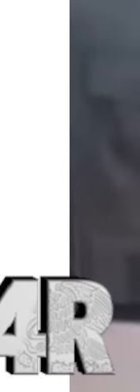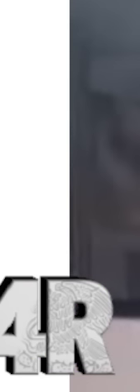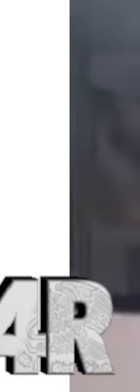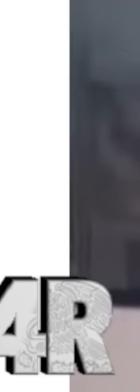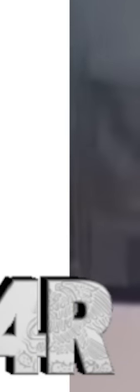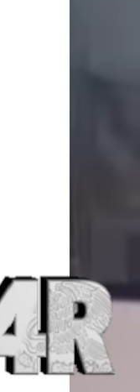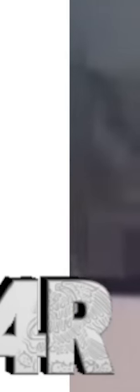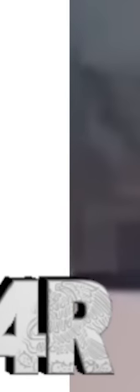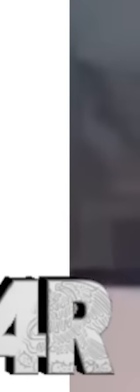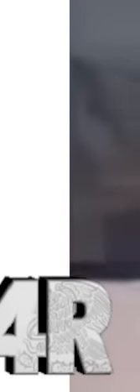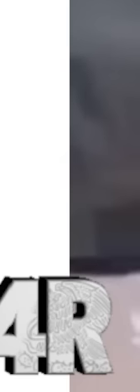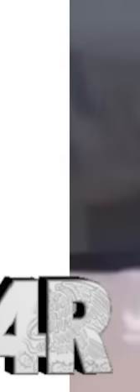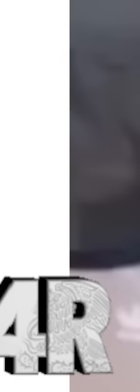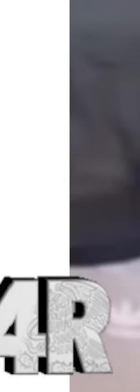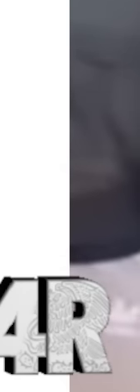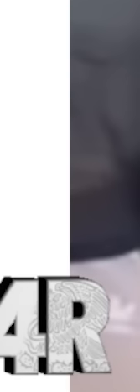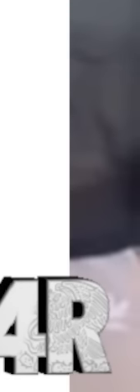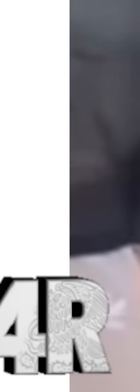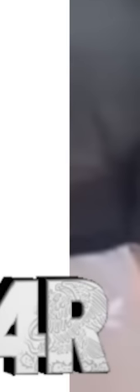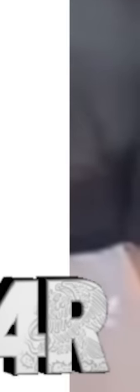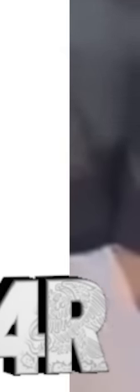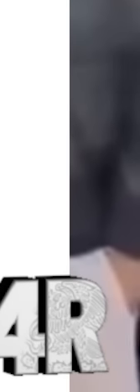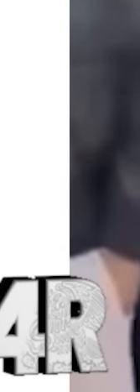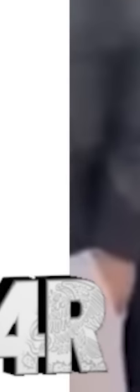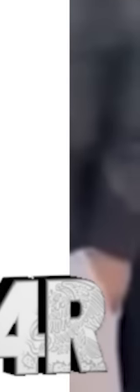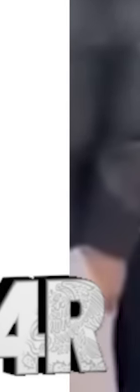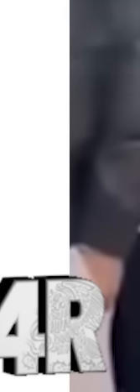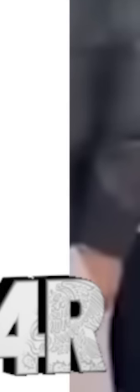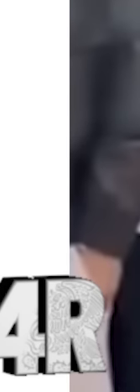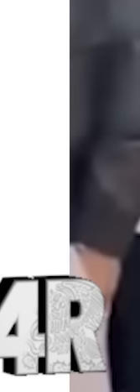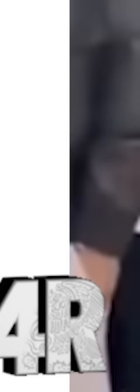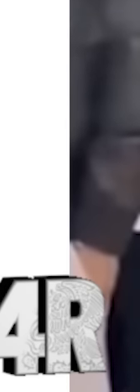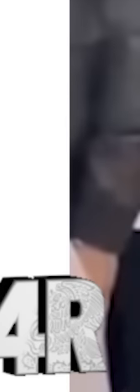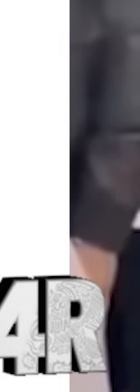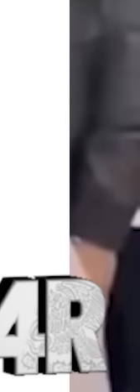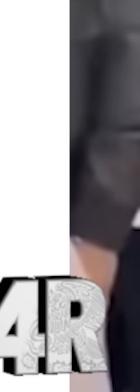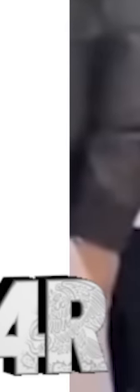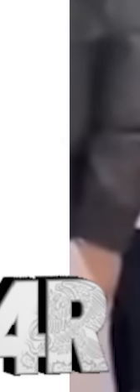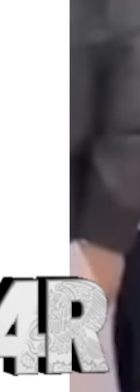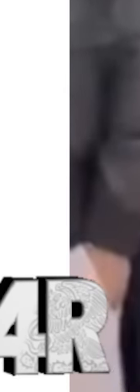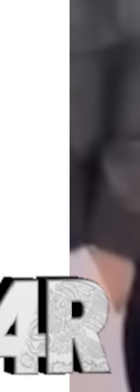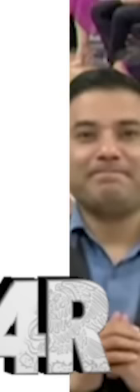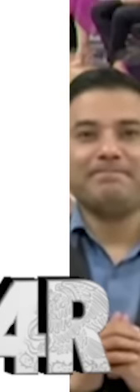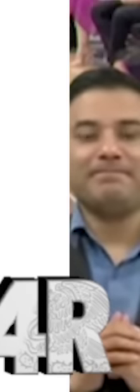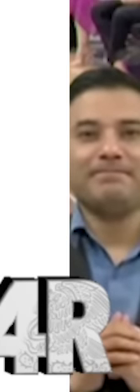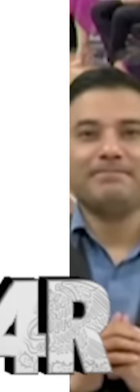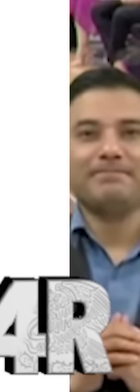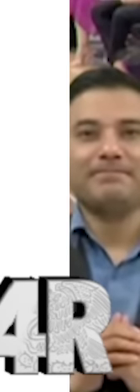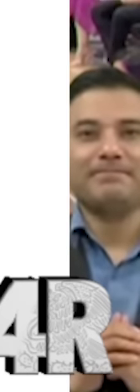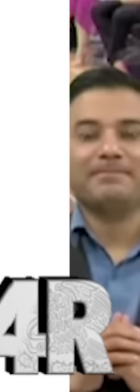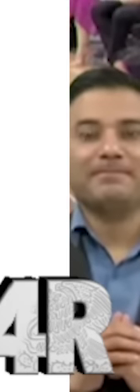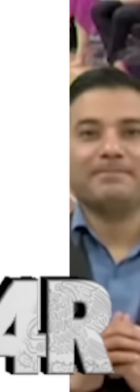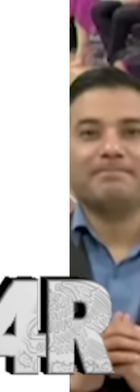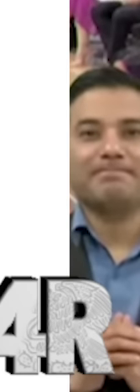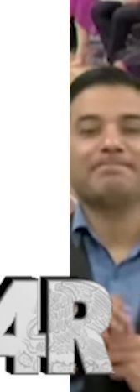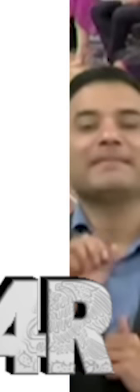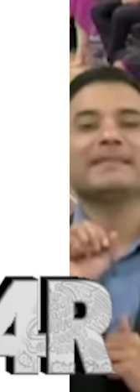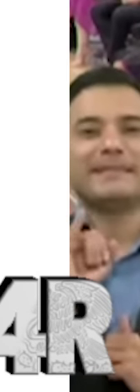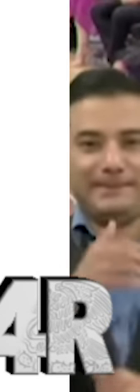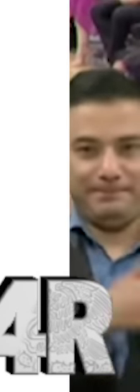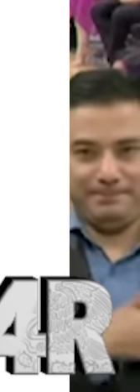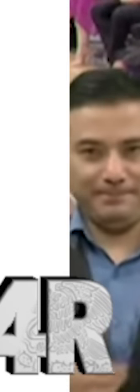una nueva consulta para definir su postura ante la determinación del Consejo de la Judicatura, tras determinar que no existe un